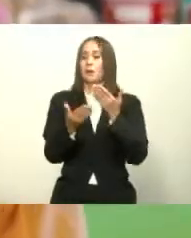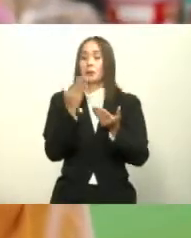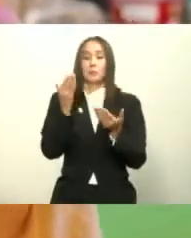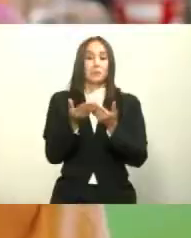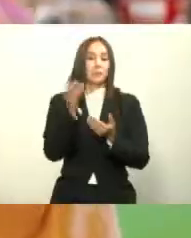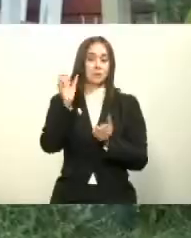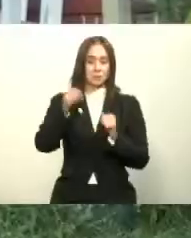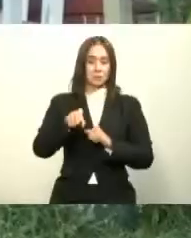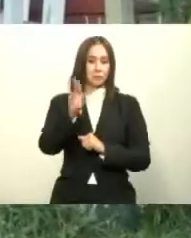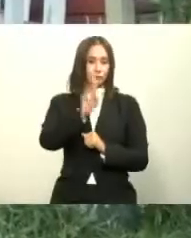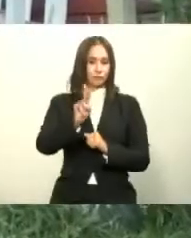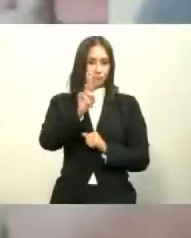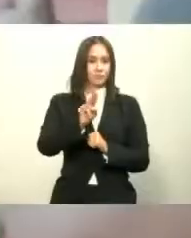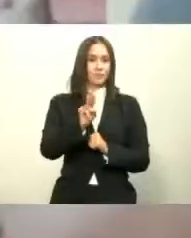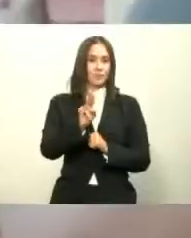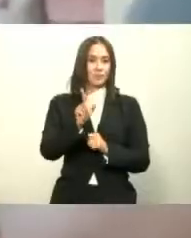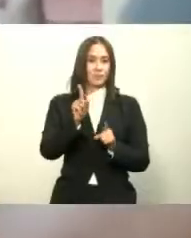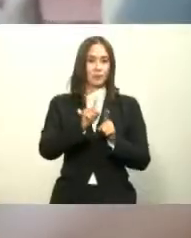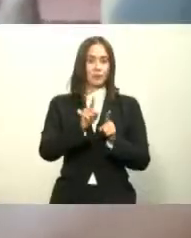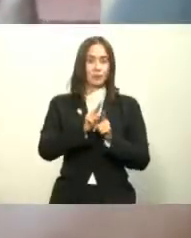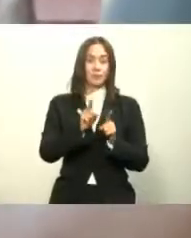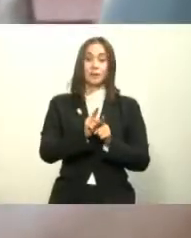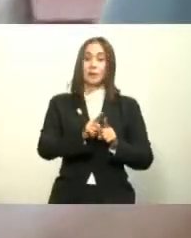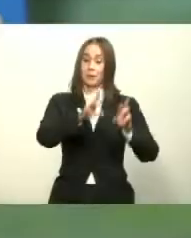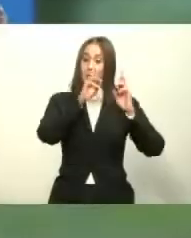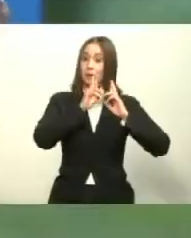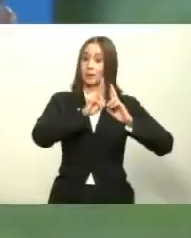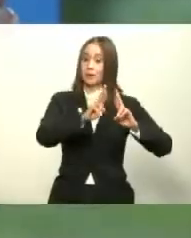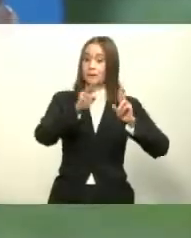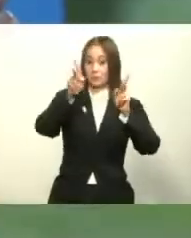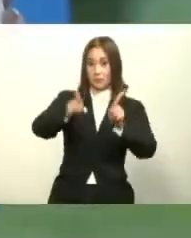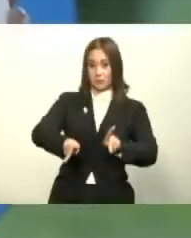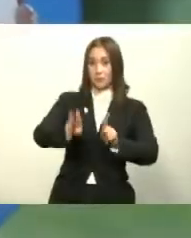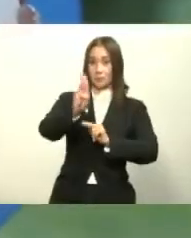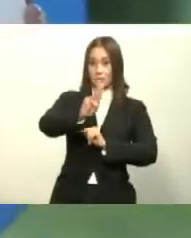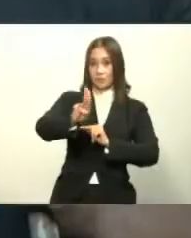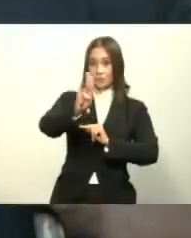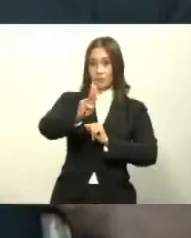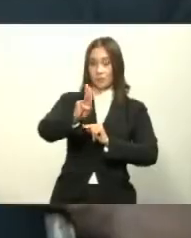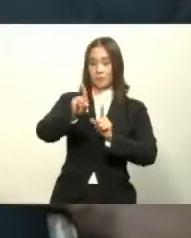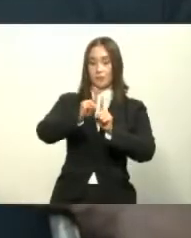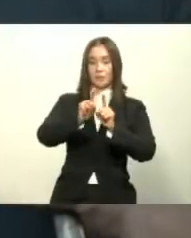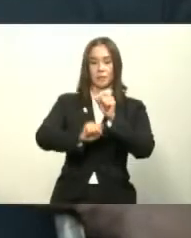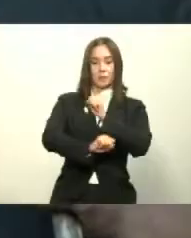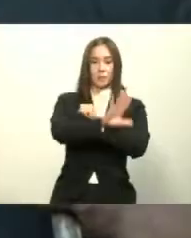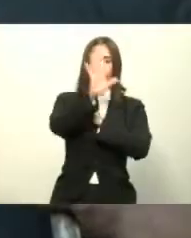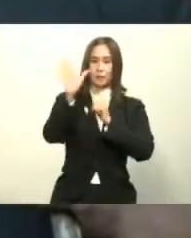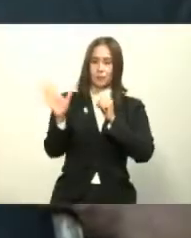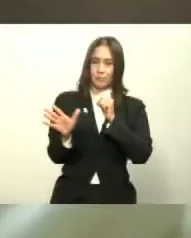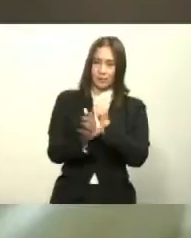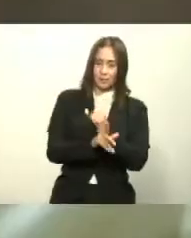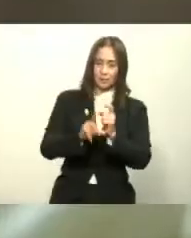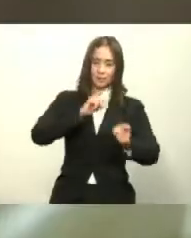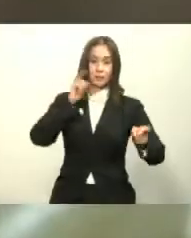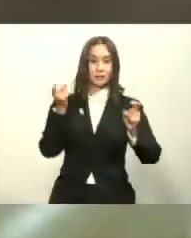instituciones, las entidades que mencionó el funcionario, englobadas dentro del gabinete, realmente distribuyeron